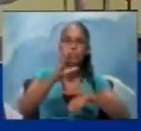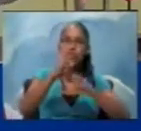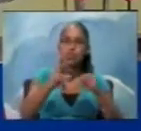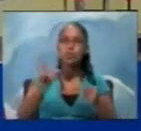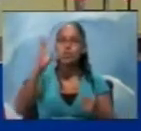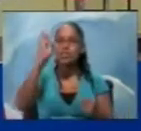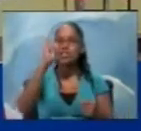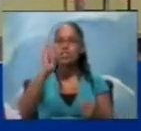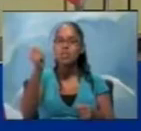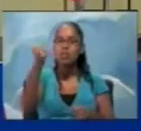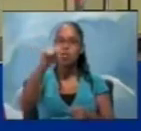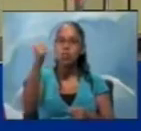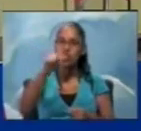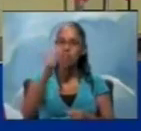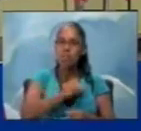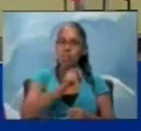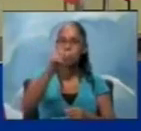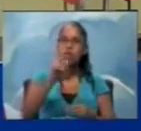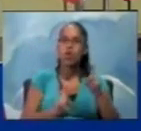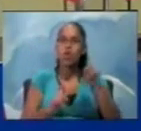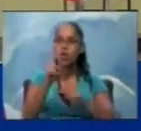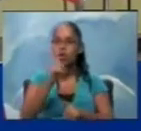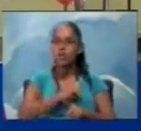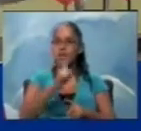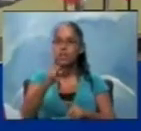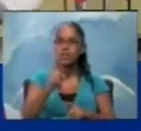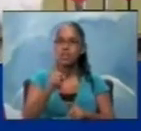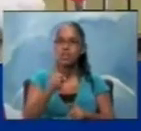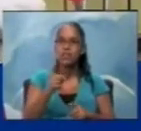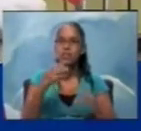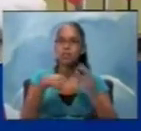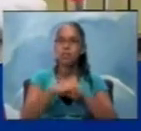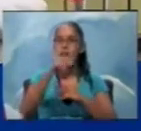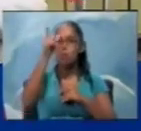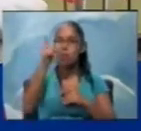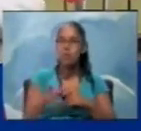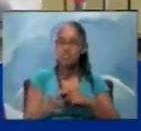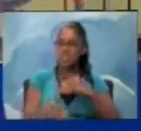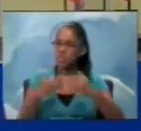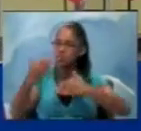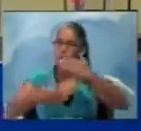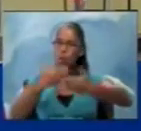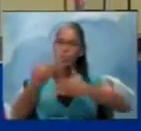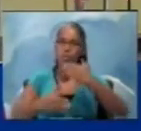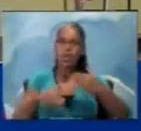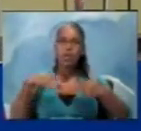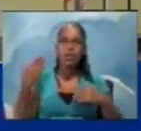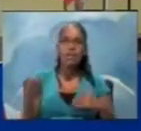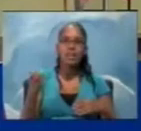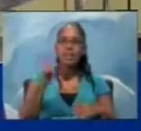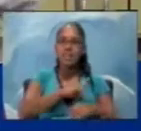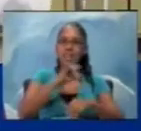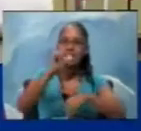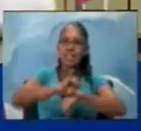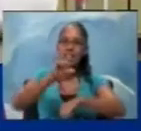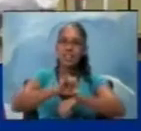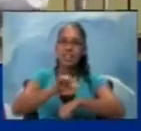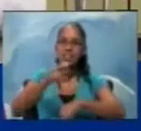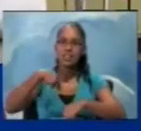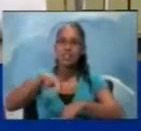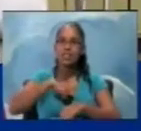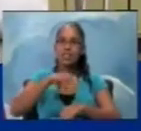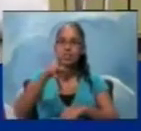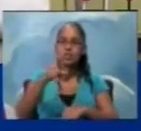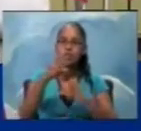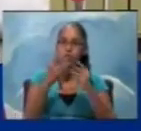la número 10, la número 11, vamos a hacer sorteo. A ver, ¿a qué misión nos va? La misión número